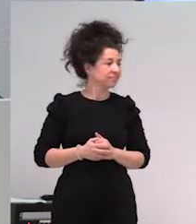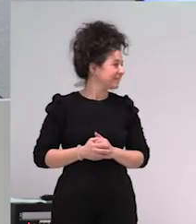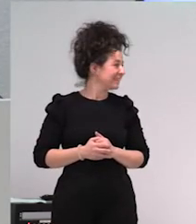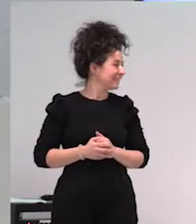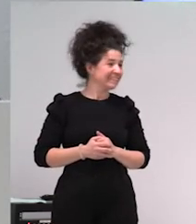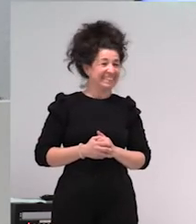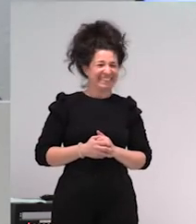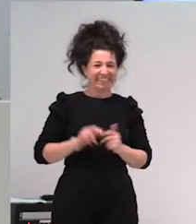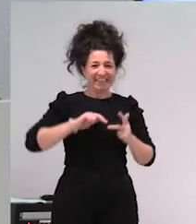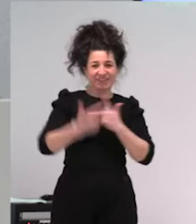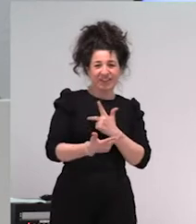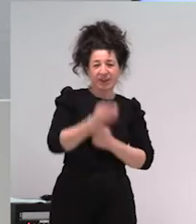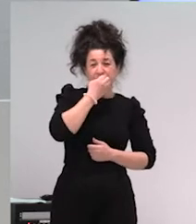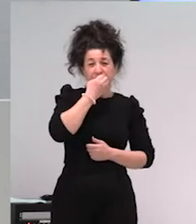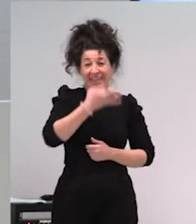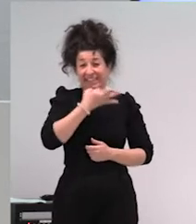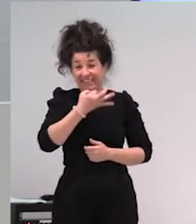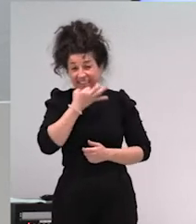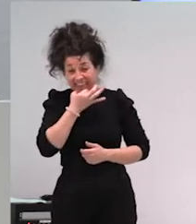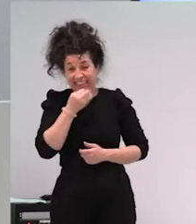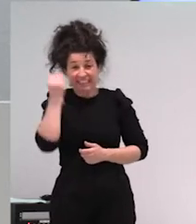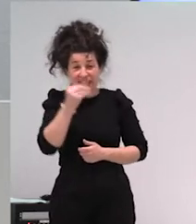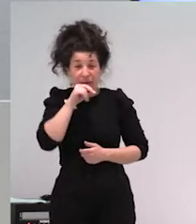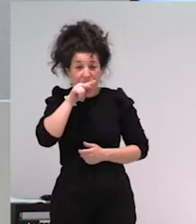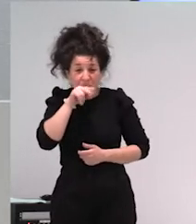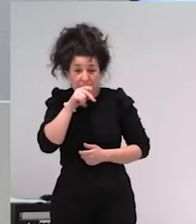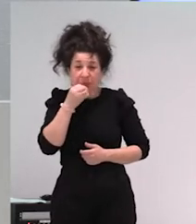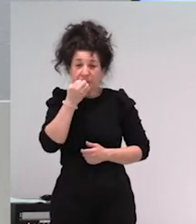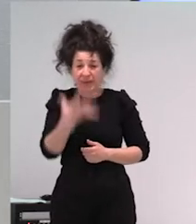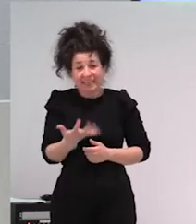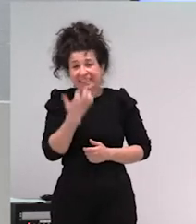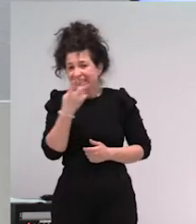Arratsaldeon, creo que lo he pronunciado bien, si no, perdonad este intento.